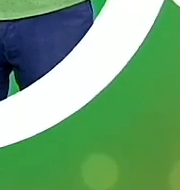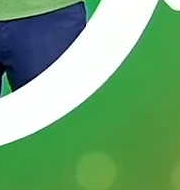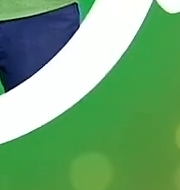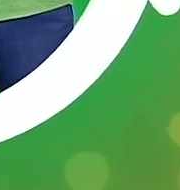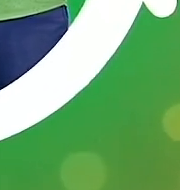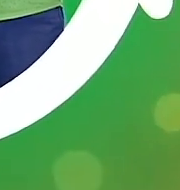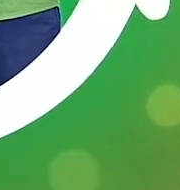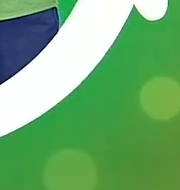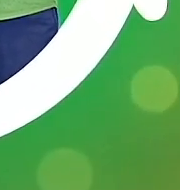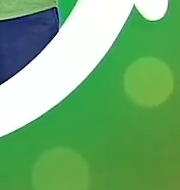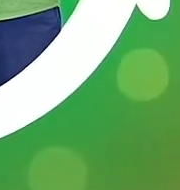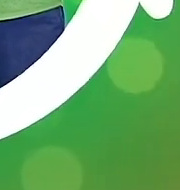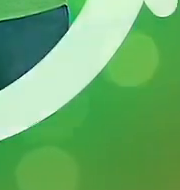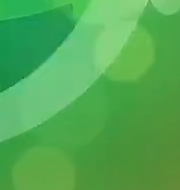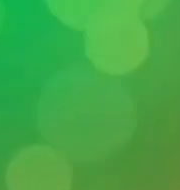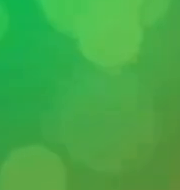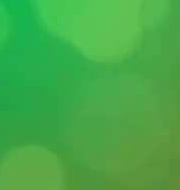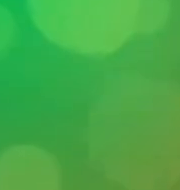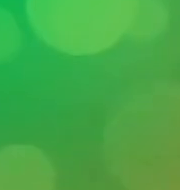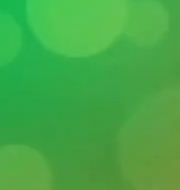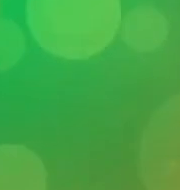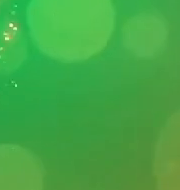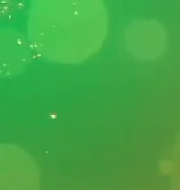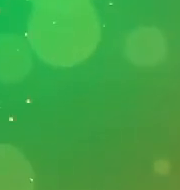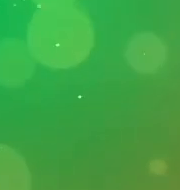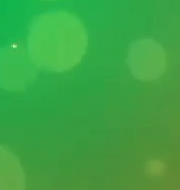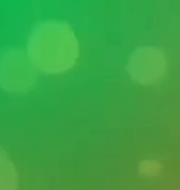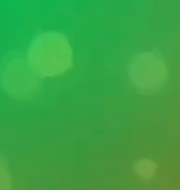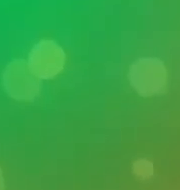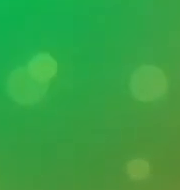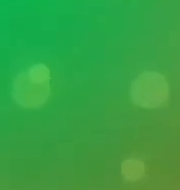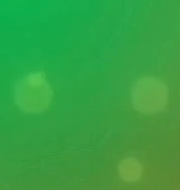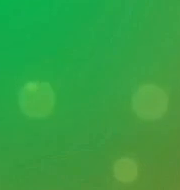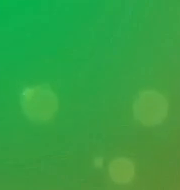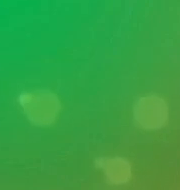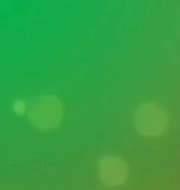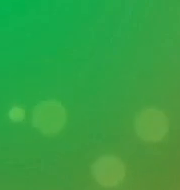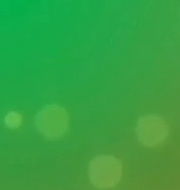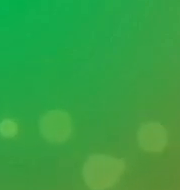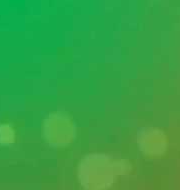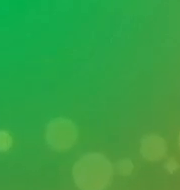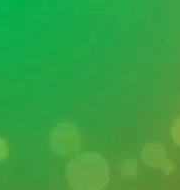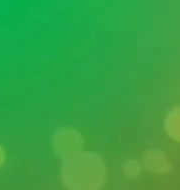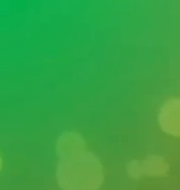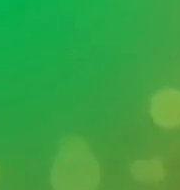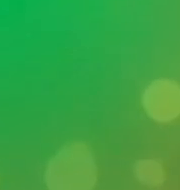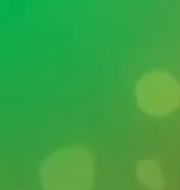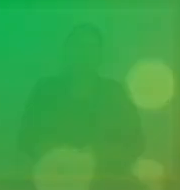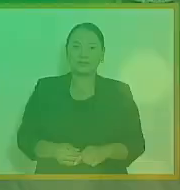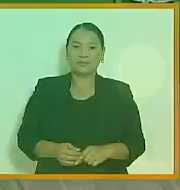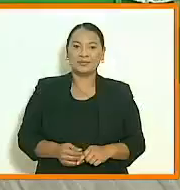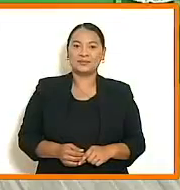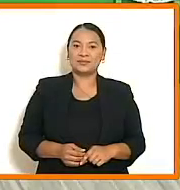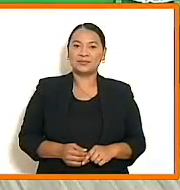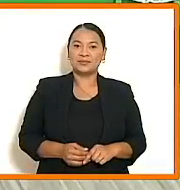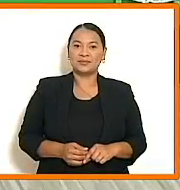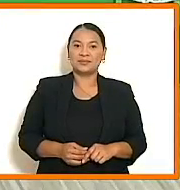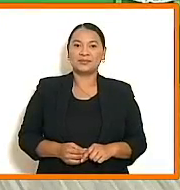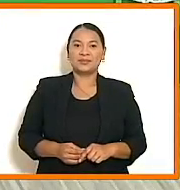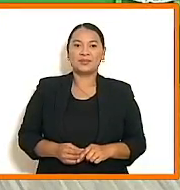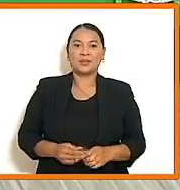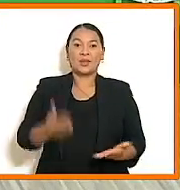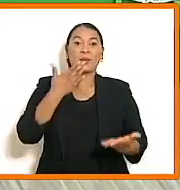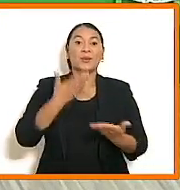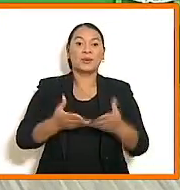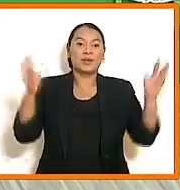mucha suerte tendré. Bienvenidos al sorteo Loto. ¡Loto! ¡Te cambia la vida! Muy